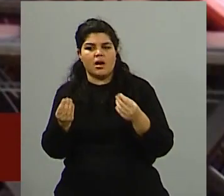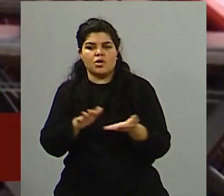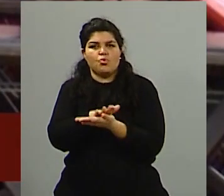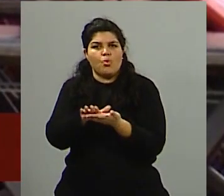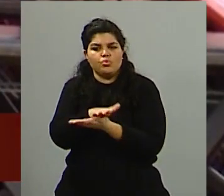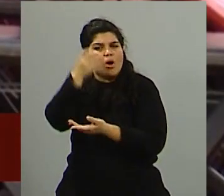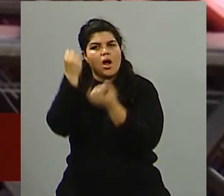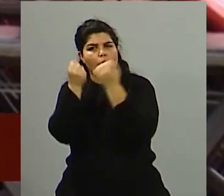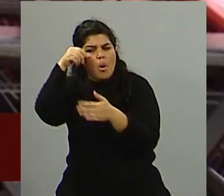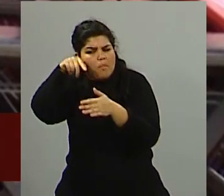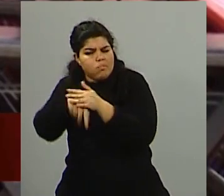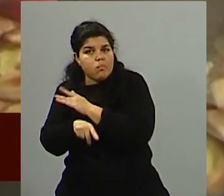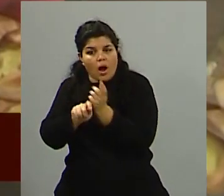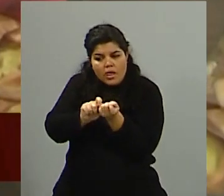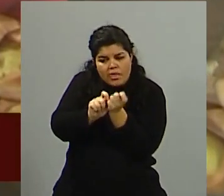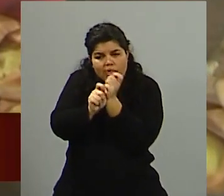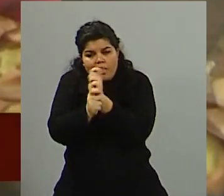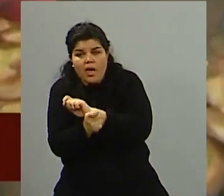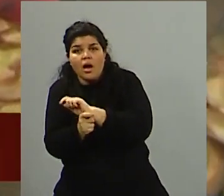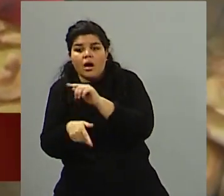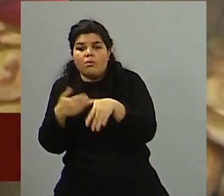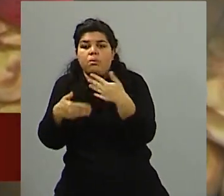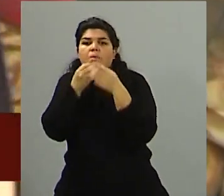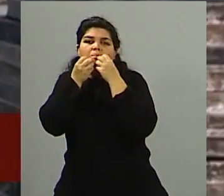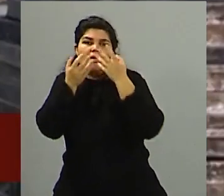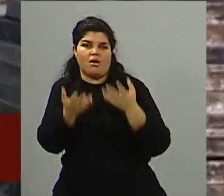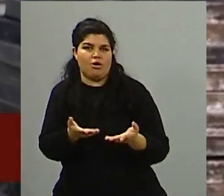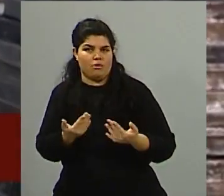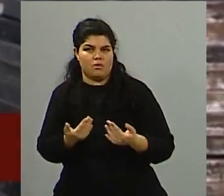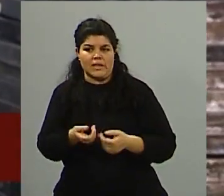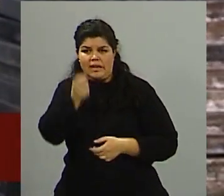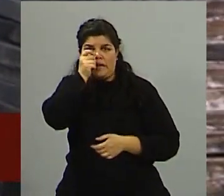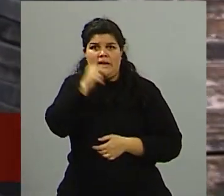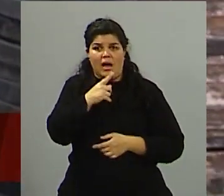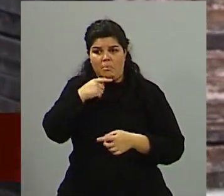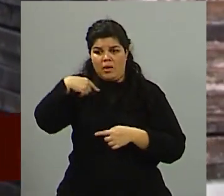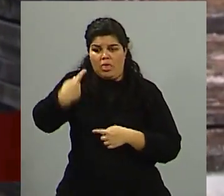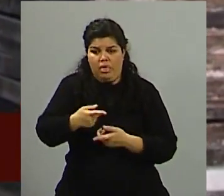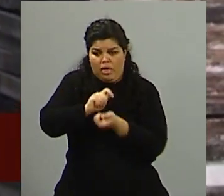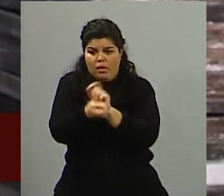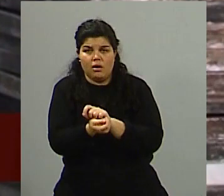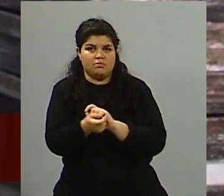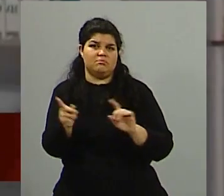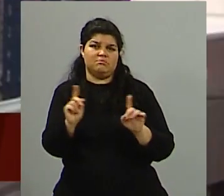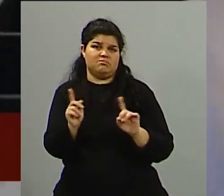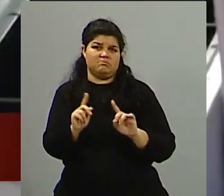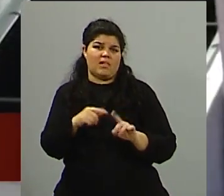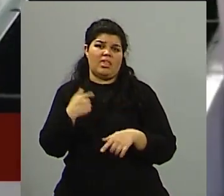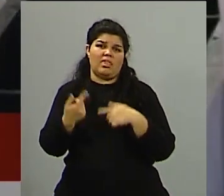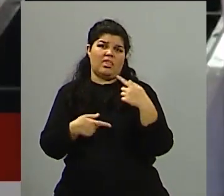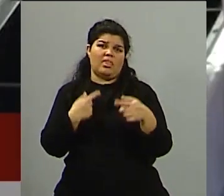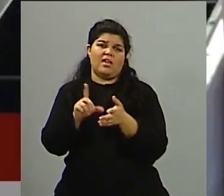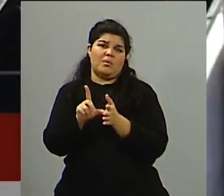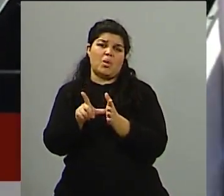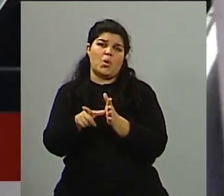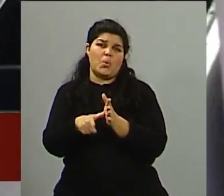a hacer que la situación mejore. Esto lamentablemente no es un problema que se pueda solucionar de un día para el otro, pero también es verdad que si no nos ponemos de